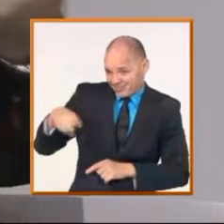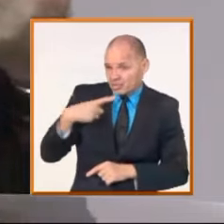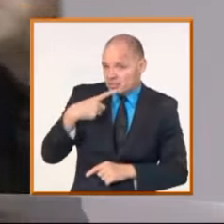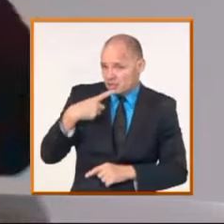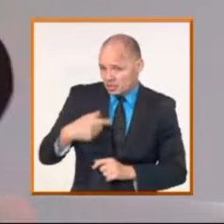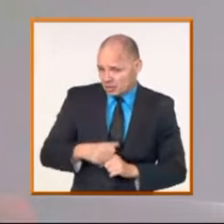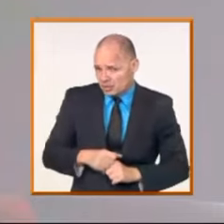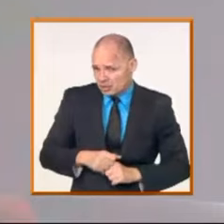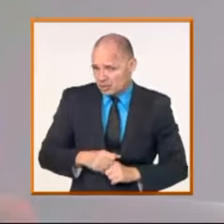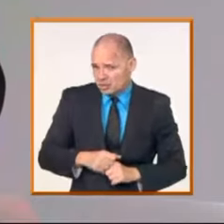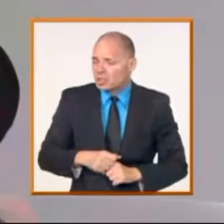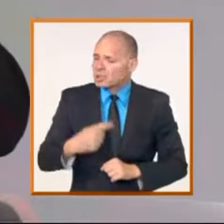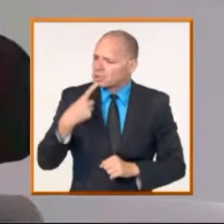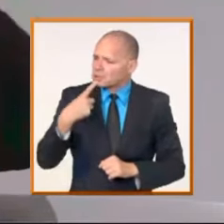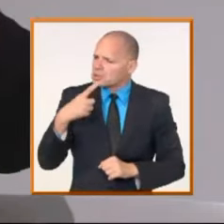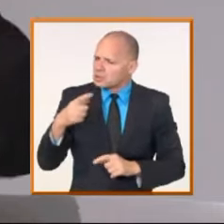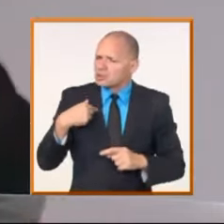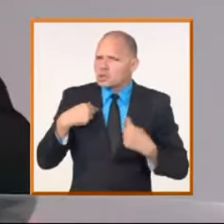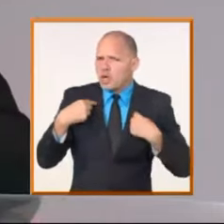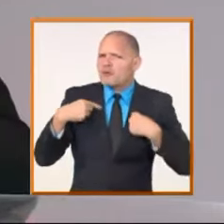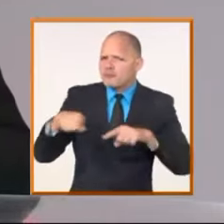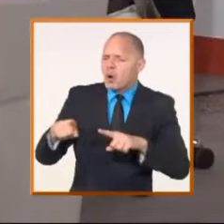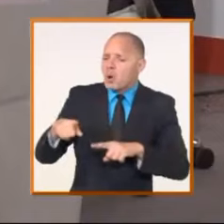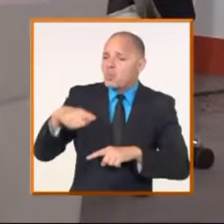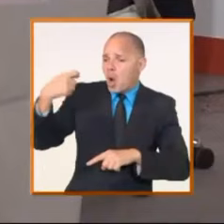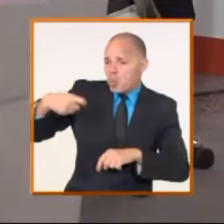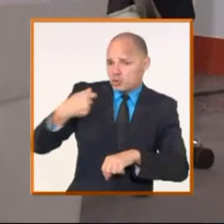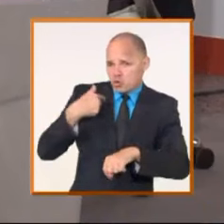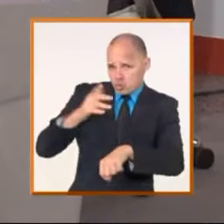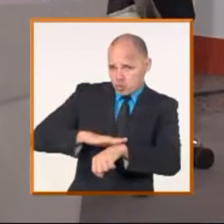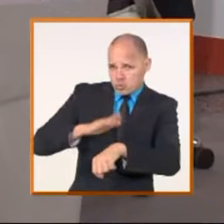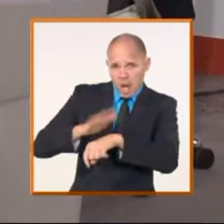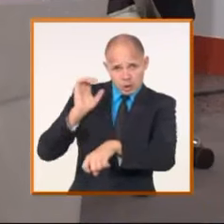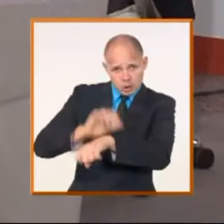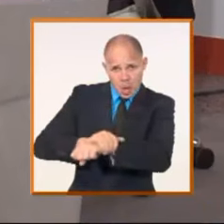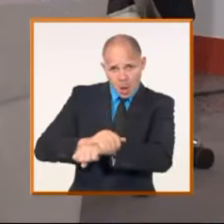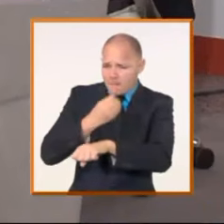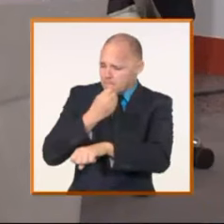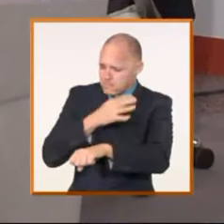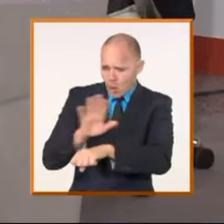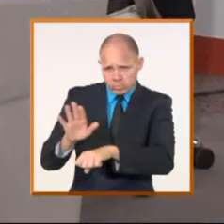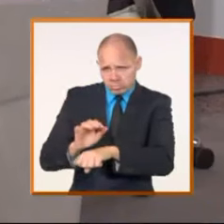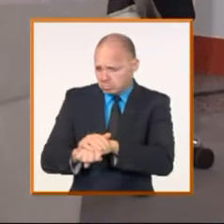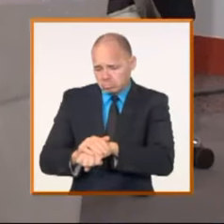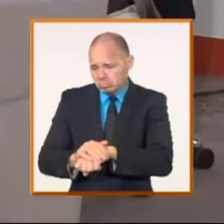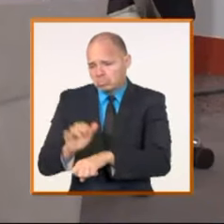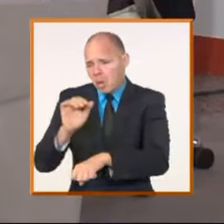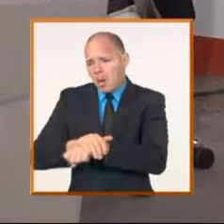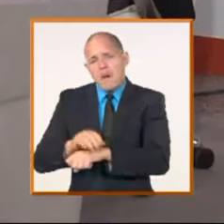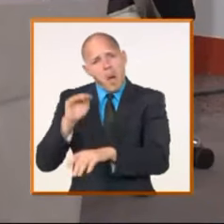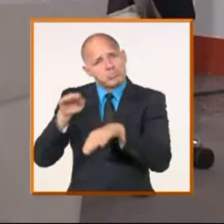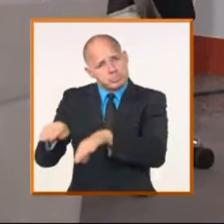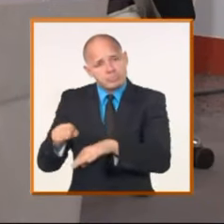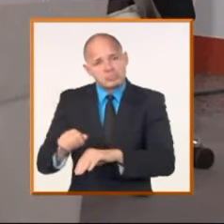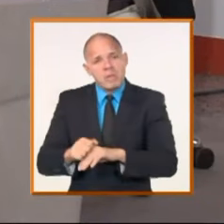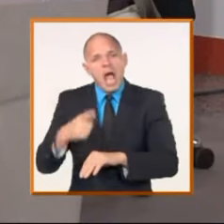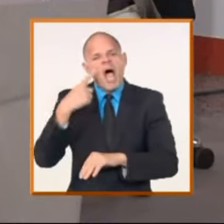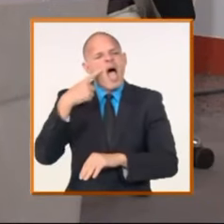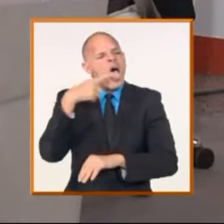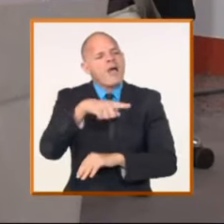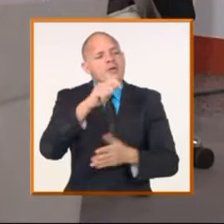sí mismo, entonces salir de la cárcel e ir a la Casa Blanca y todo lo demás, como sabemos. Además de que eso implicaría muy